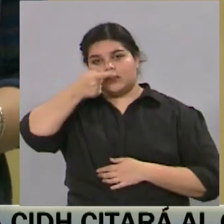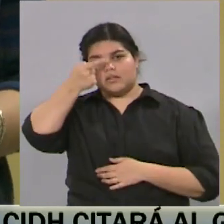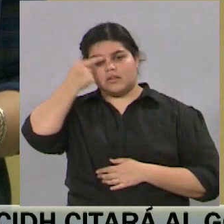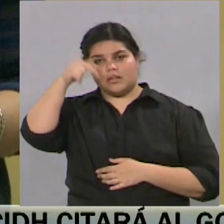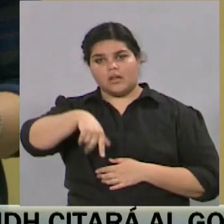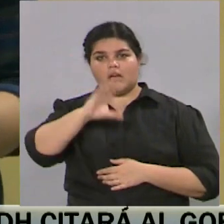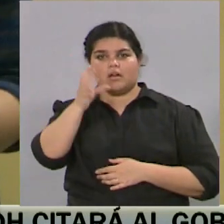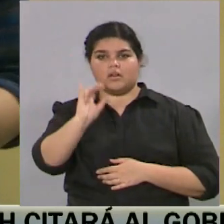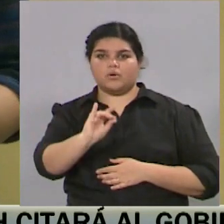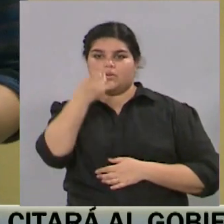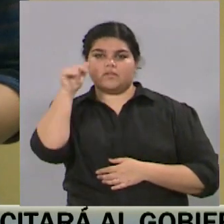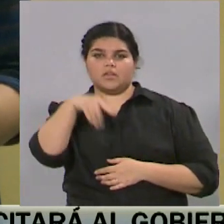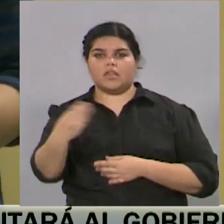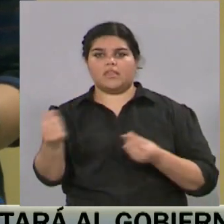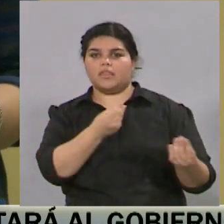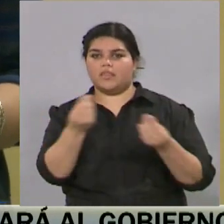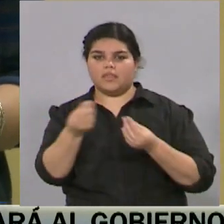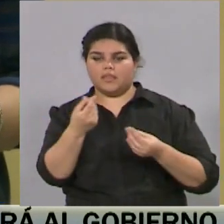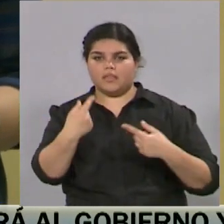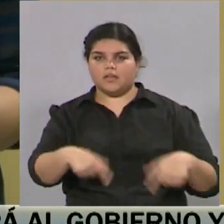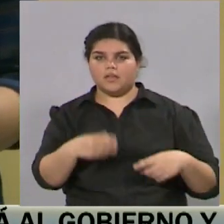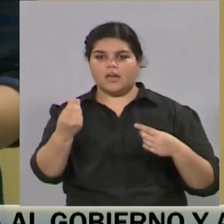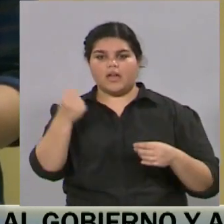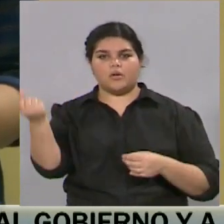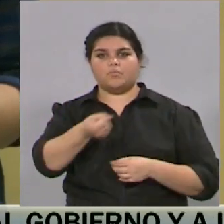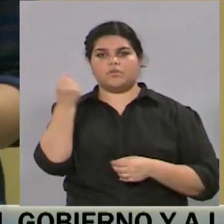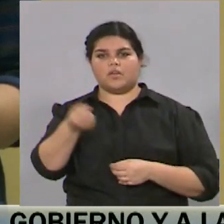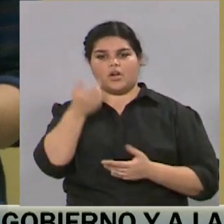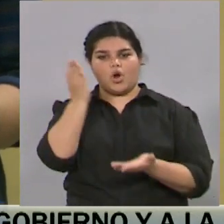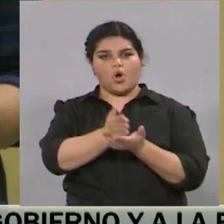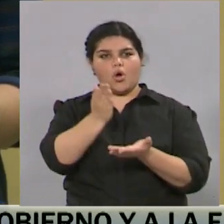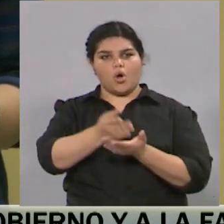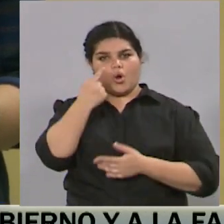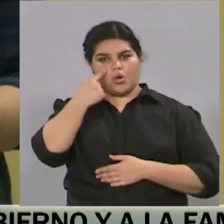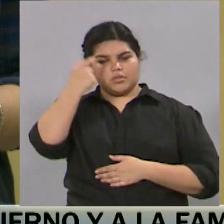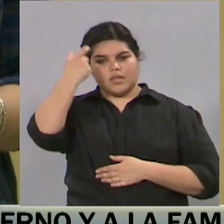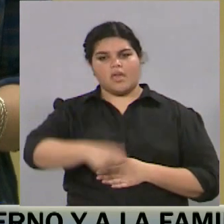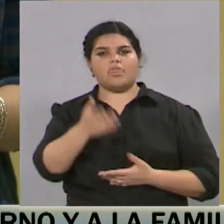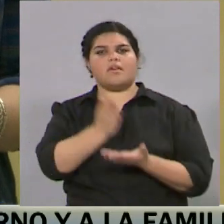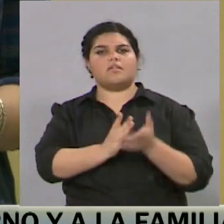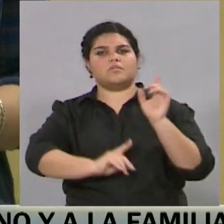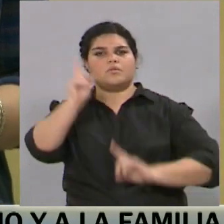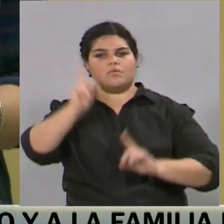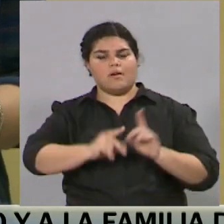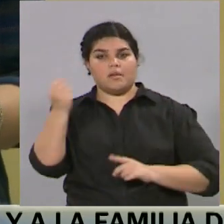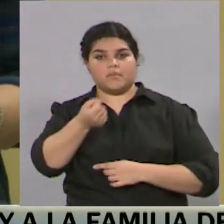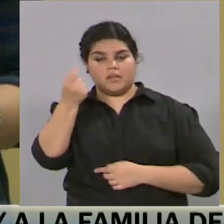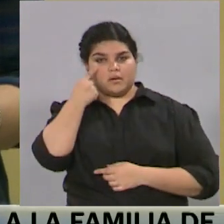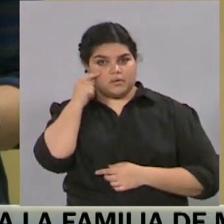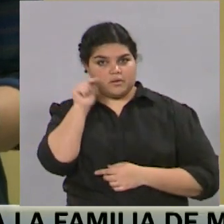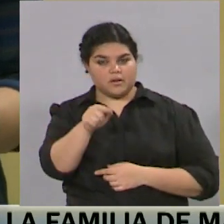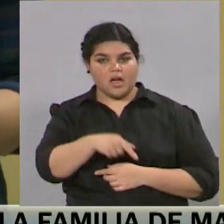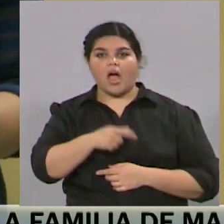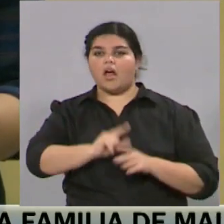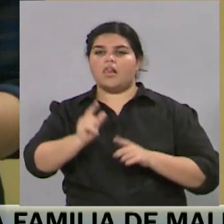en Universidad, de tratar siempre y hacerte conocer cuáles son tus derechos. Así que es muy importante que lo sepas. Si estás sufriendo algún tipo de